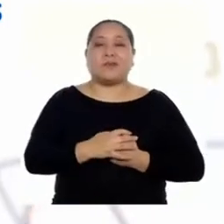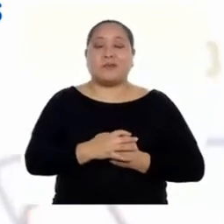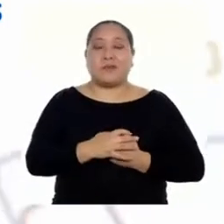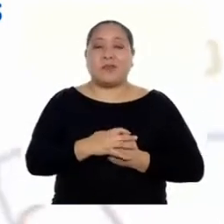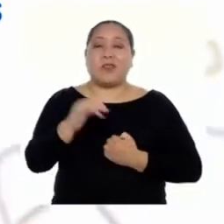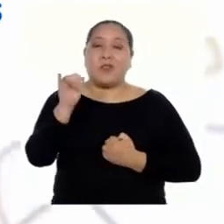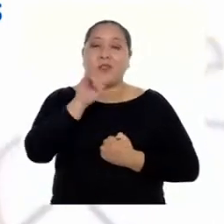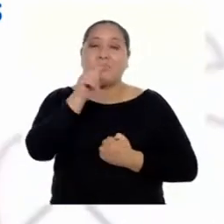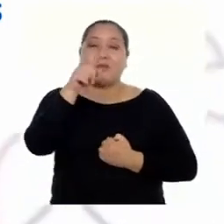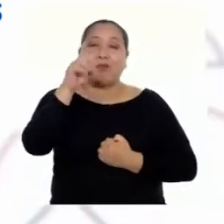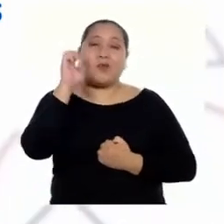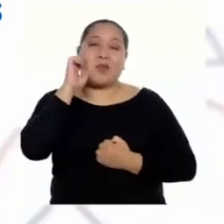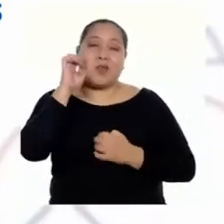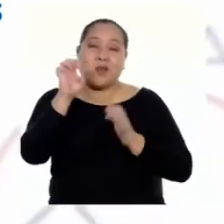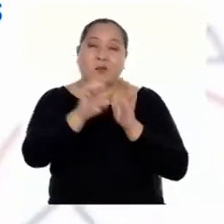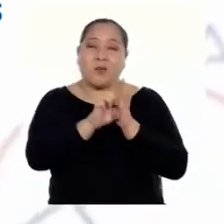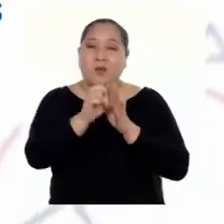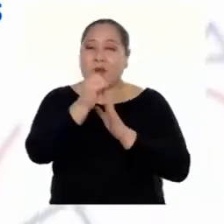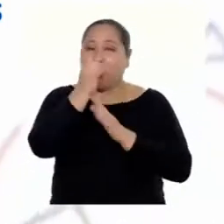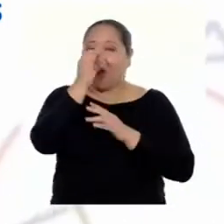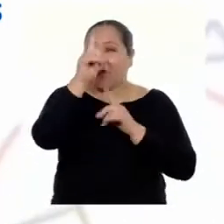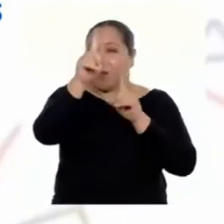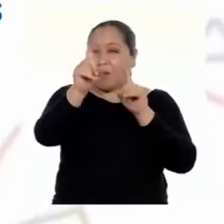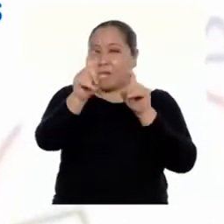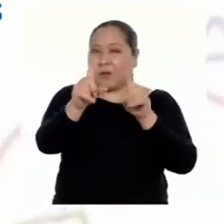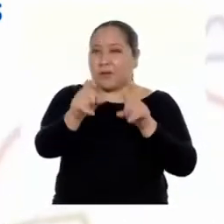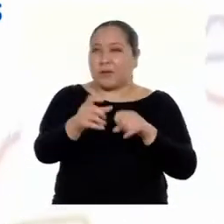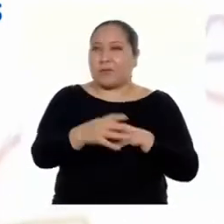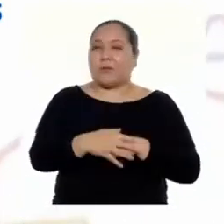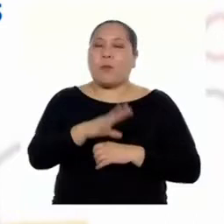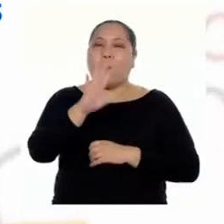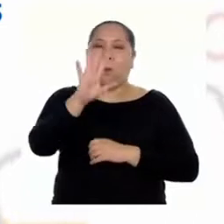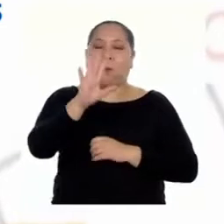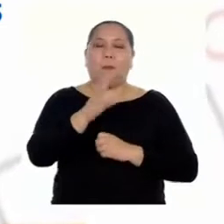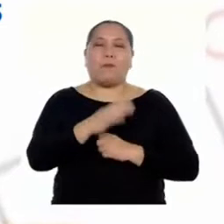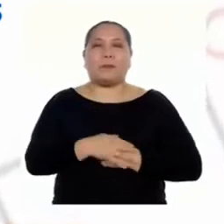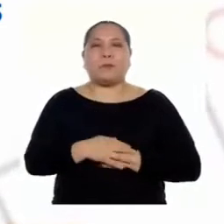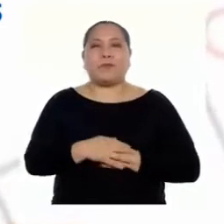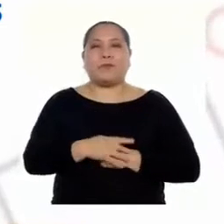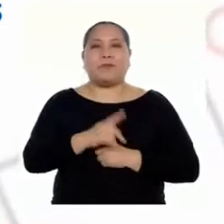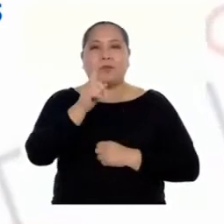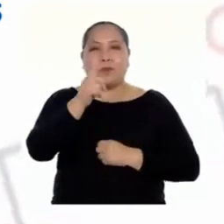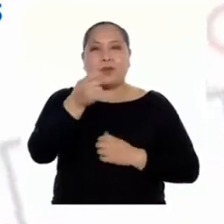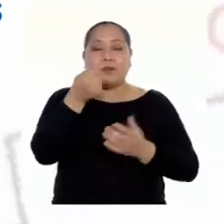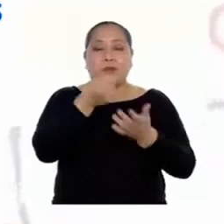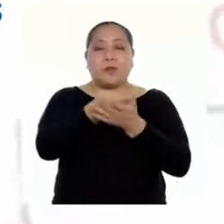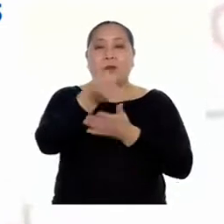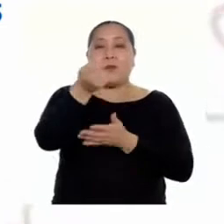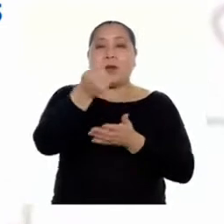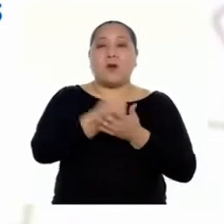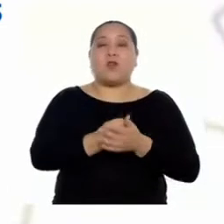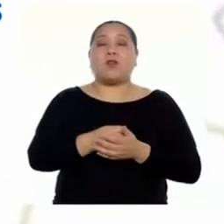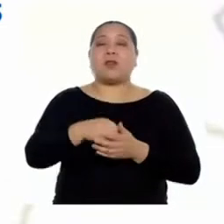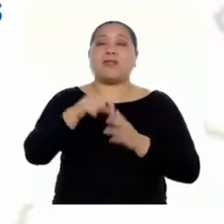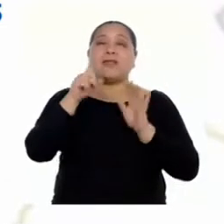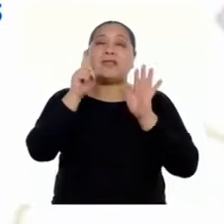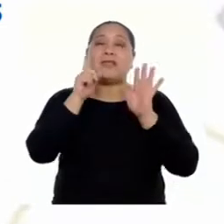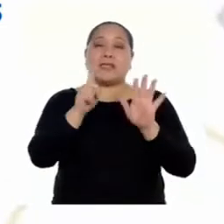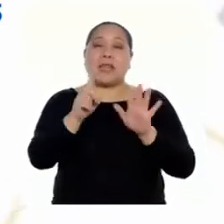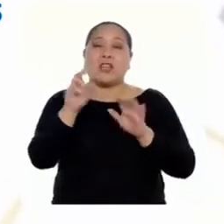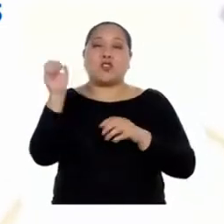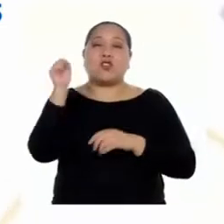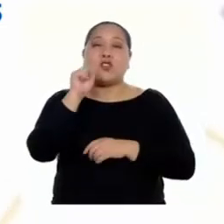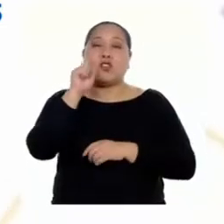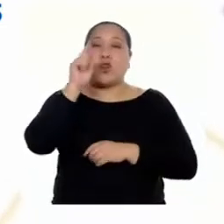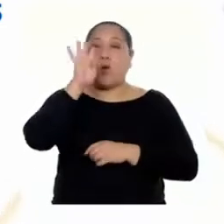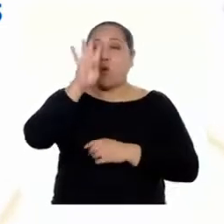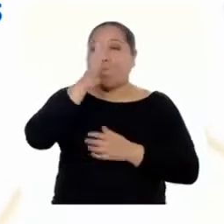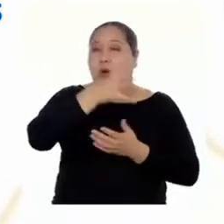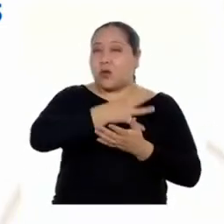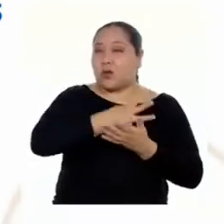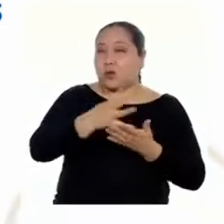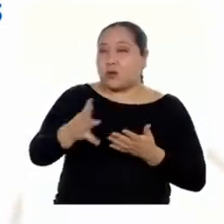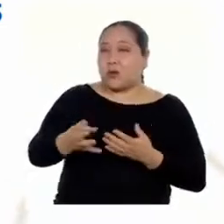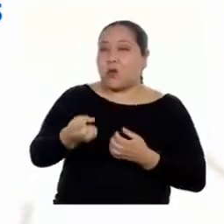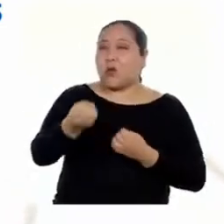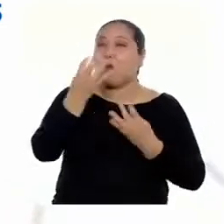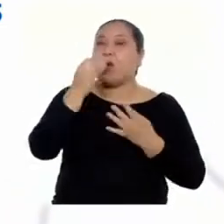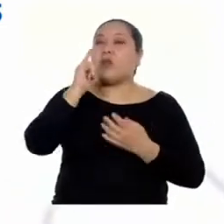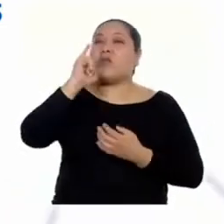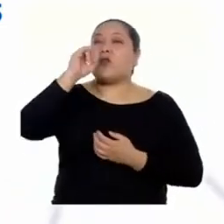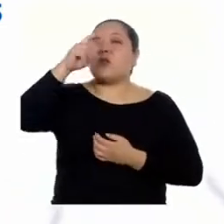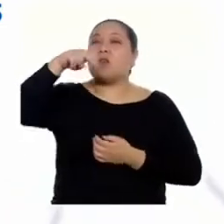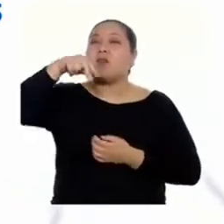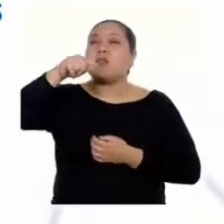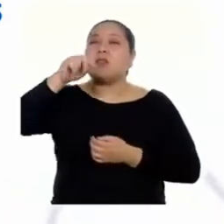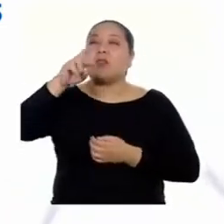tu ejemplo para hacerte algunas consultas. A ver, si te pagara 6 soles durante 4 semanas, ¿cuánto sería de